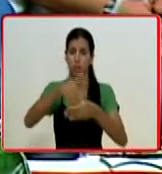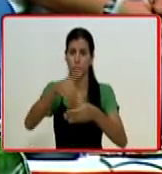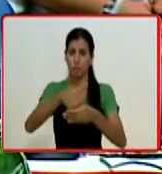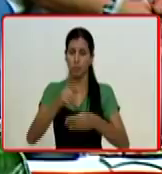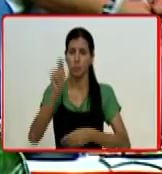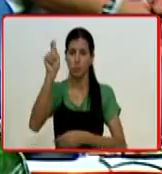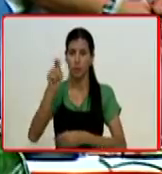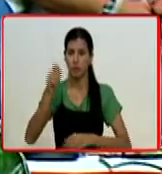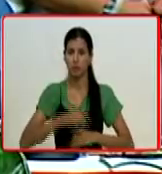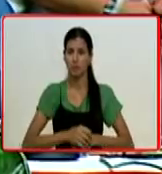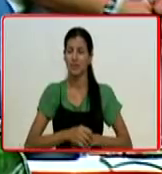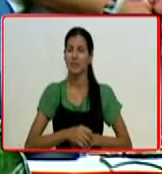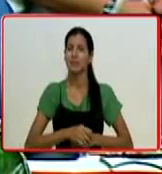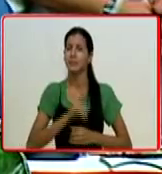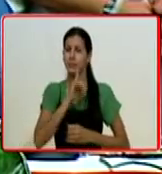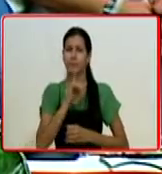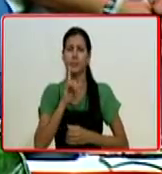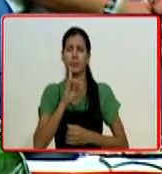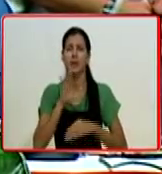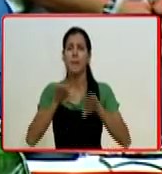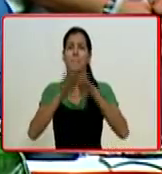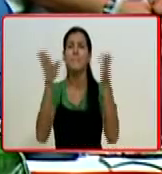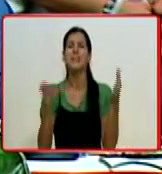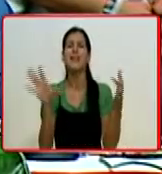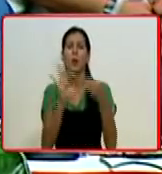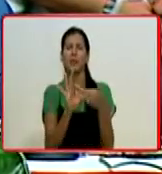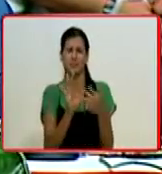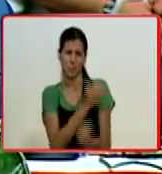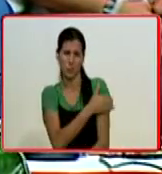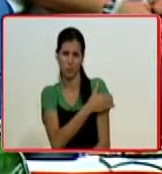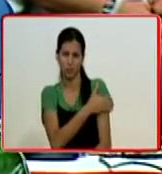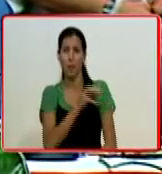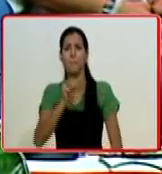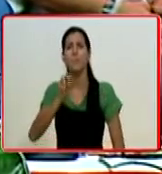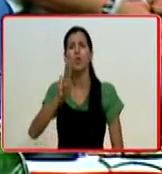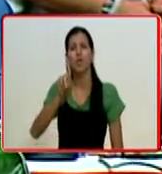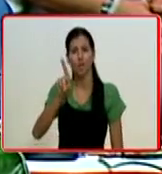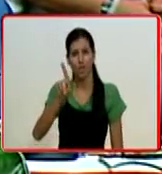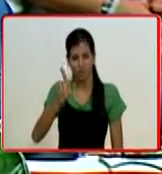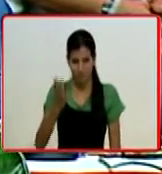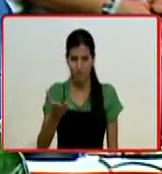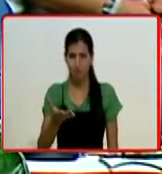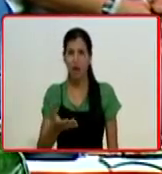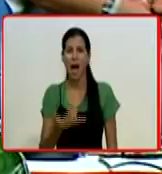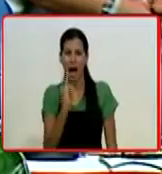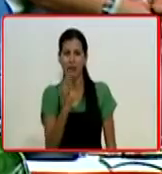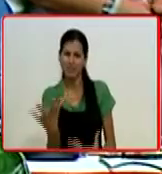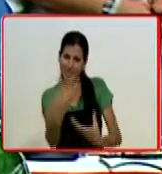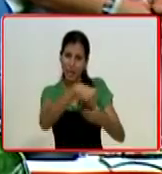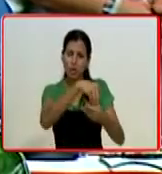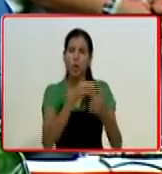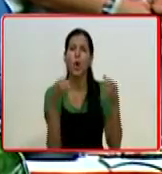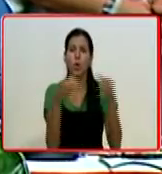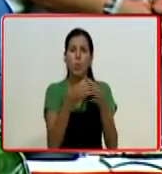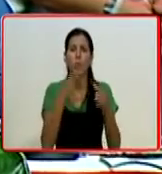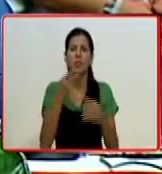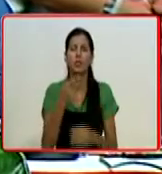La autodenominada Mesa de la Unidad Democrática, MUD, que agrupa a los partidos de derecha en